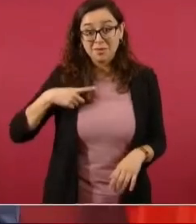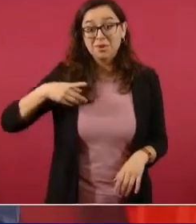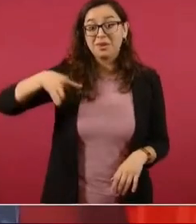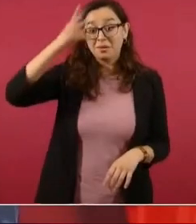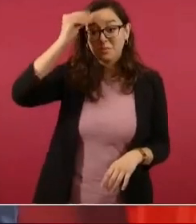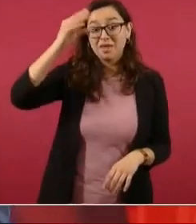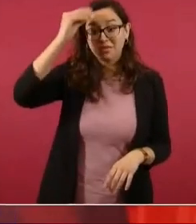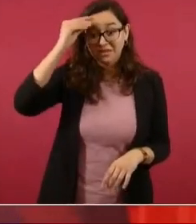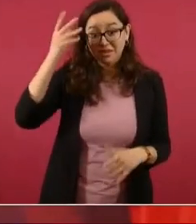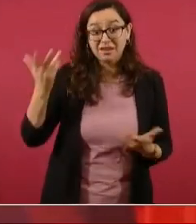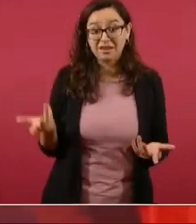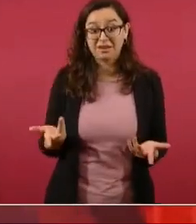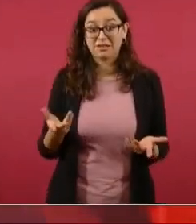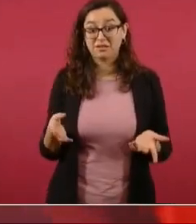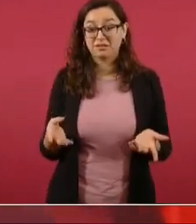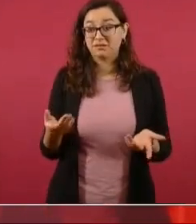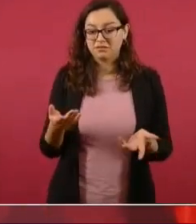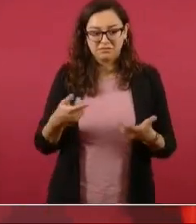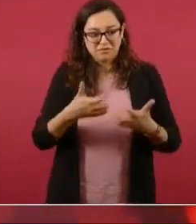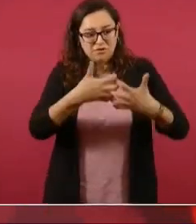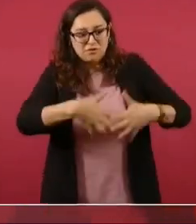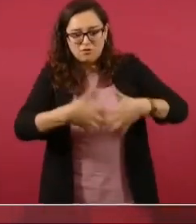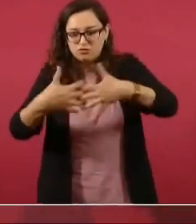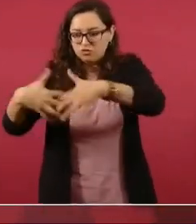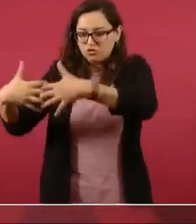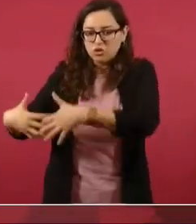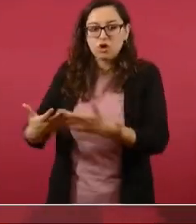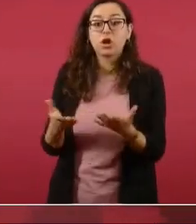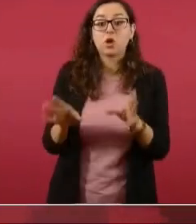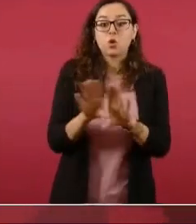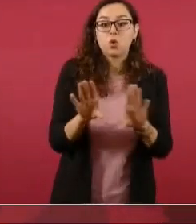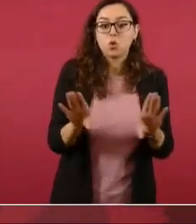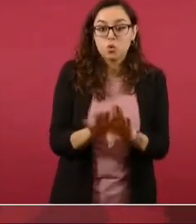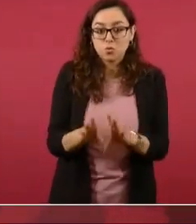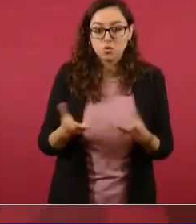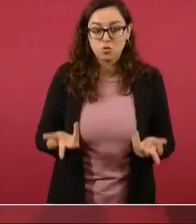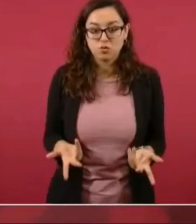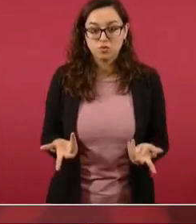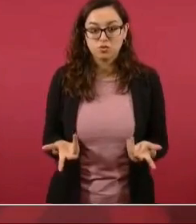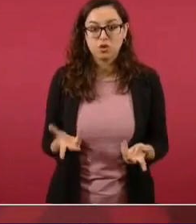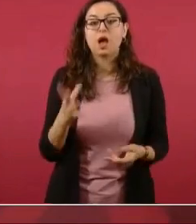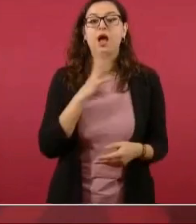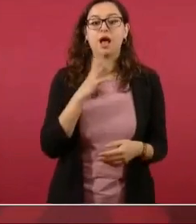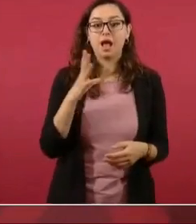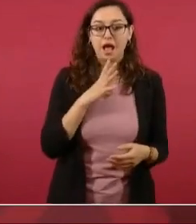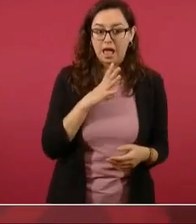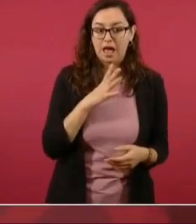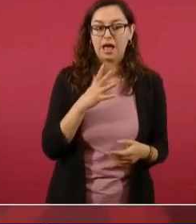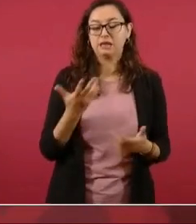independencia, equilibrio y separación de poderes,